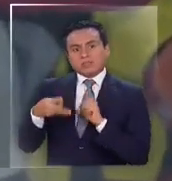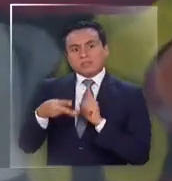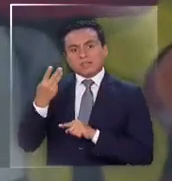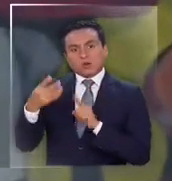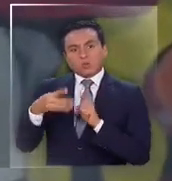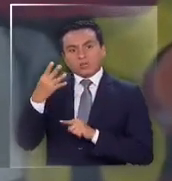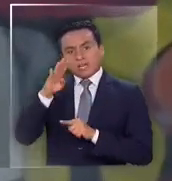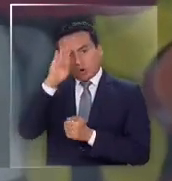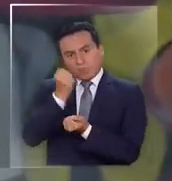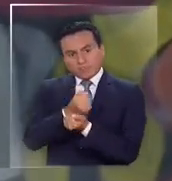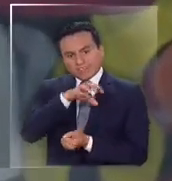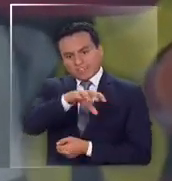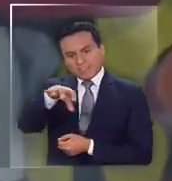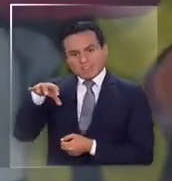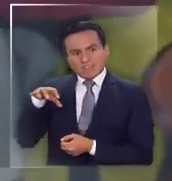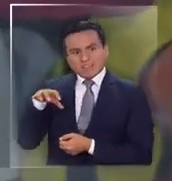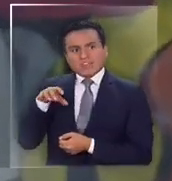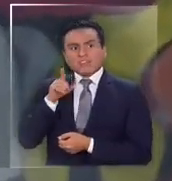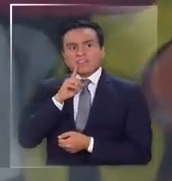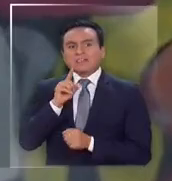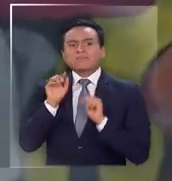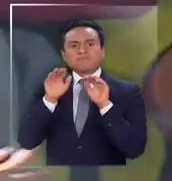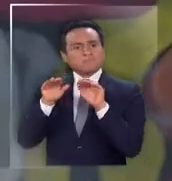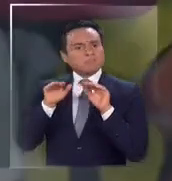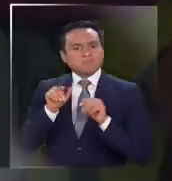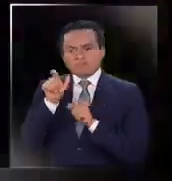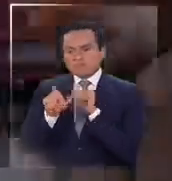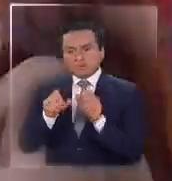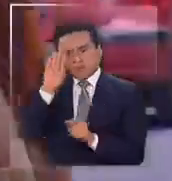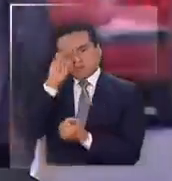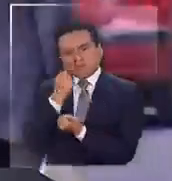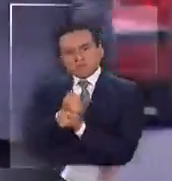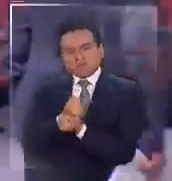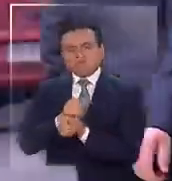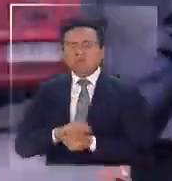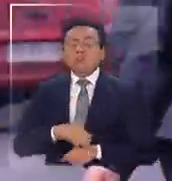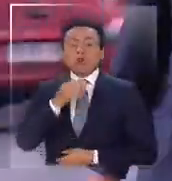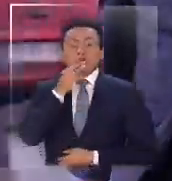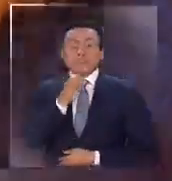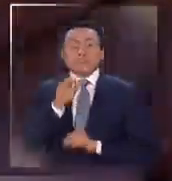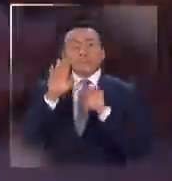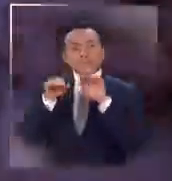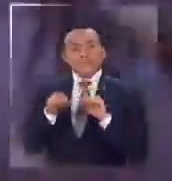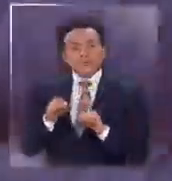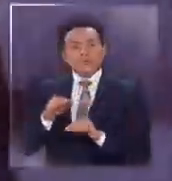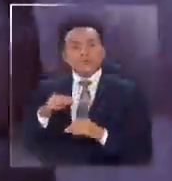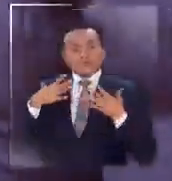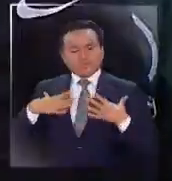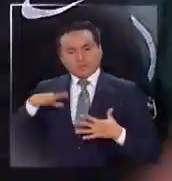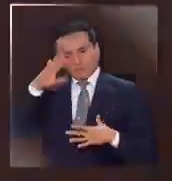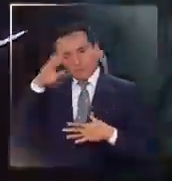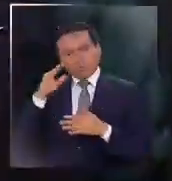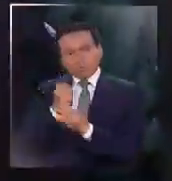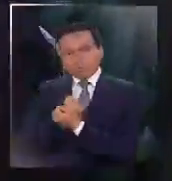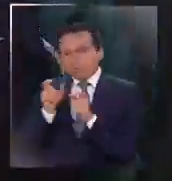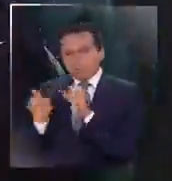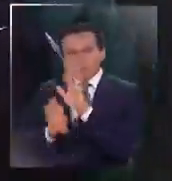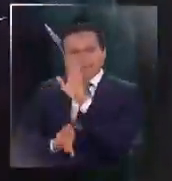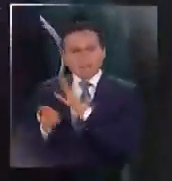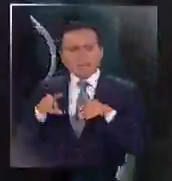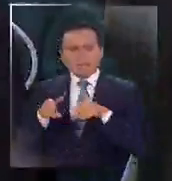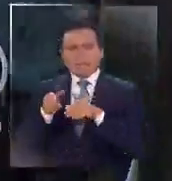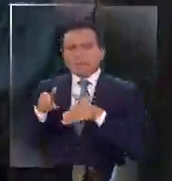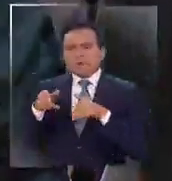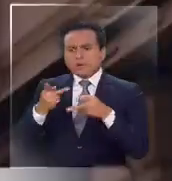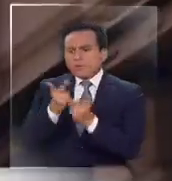y la cuarta comisaría tienen la misma cantidad de carabineros. Lo dice porque con los mismos uniformados que cuidan la calle, tienen que mantener el